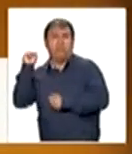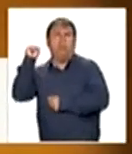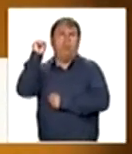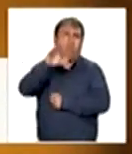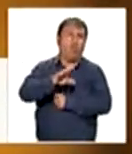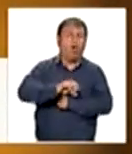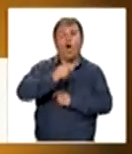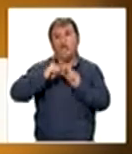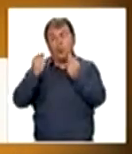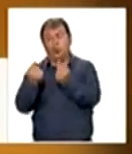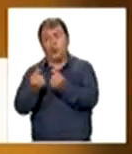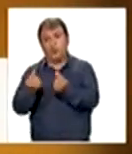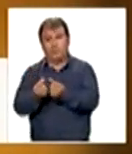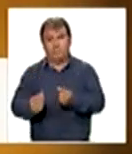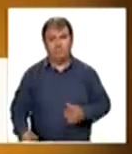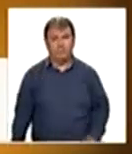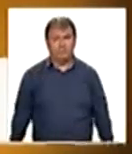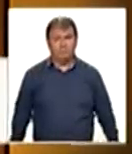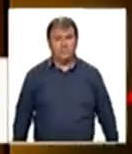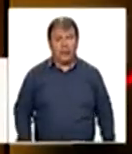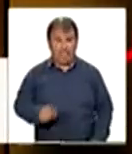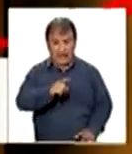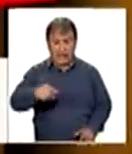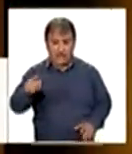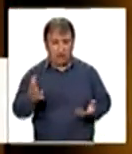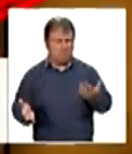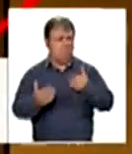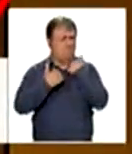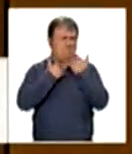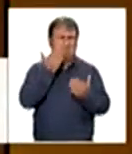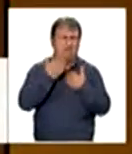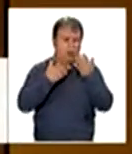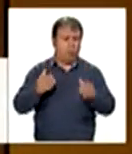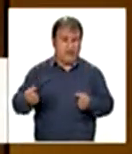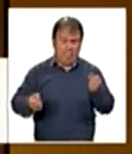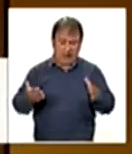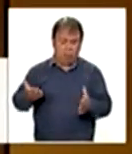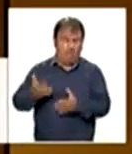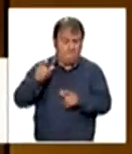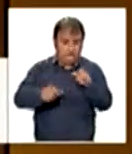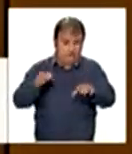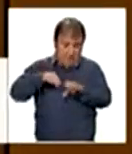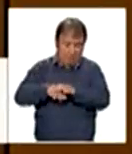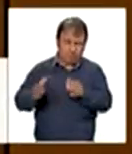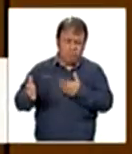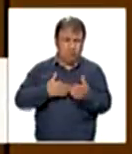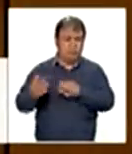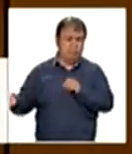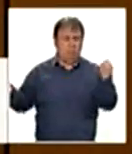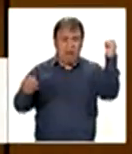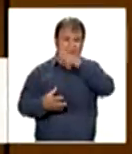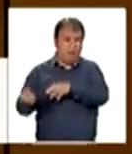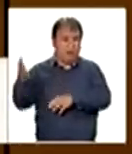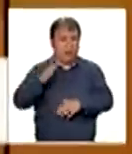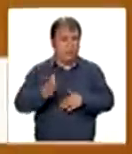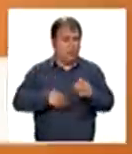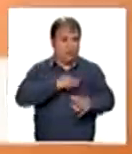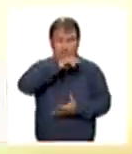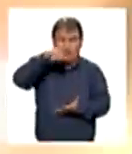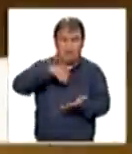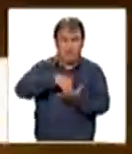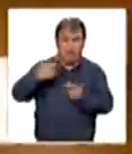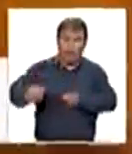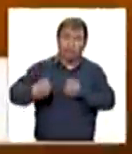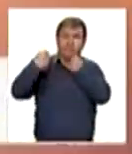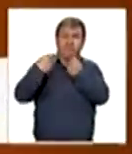sus contrincantes. A ellos poco les importó que un vehículo con personas adentro haya estado en medio del